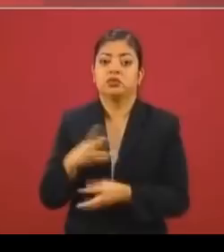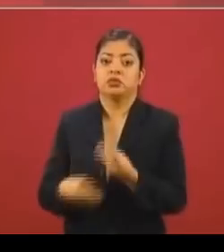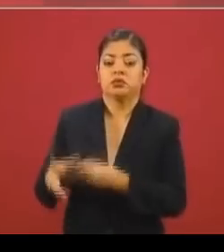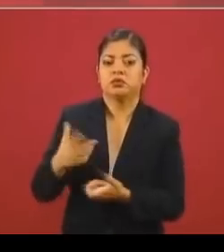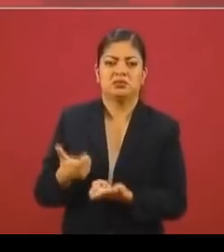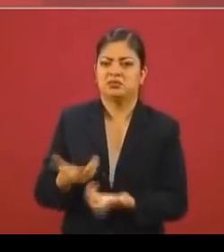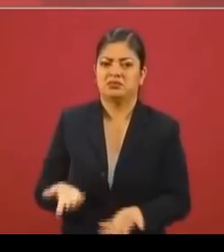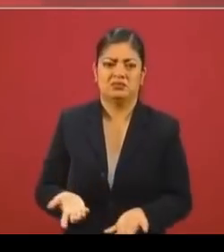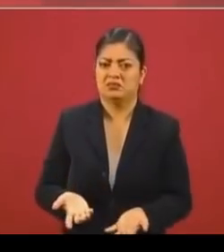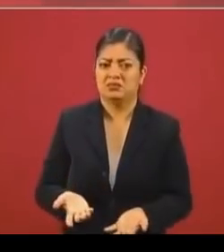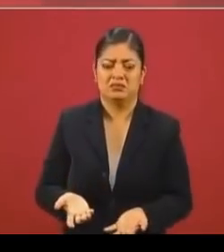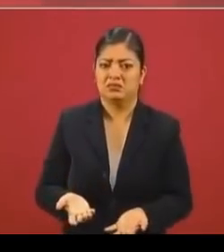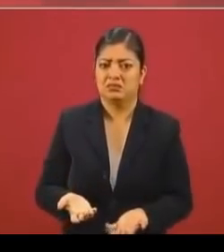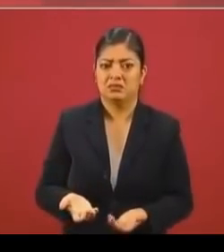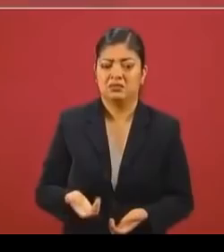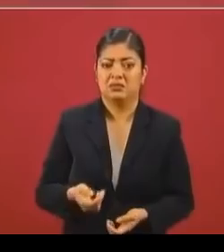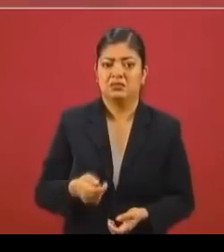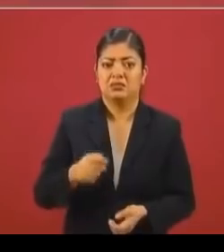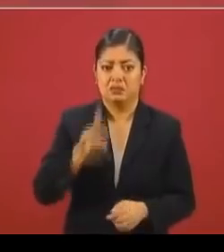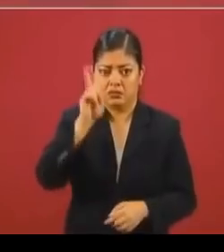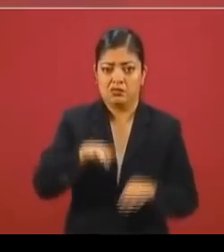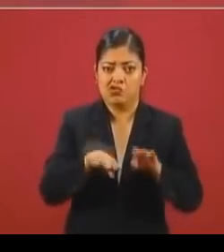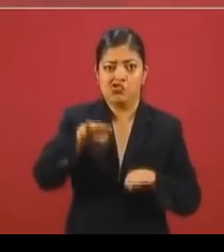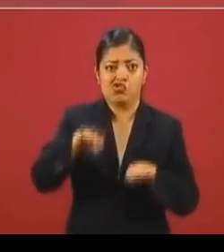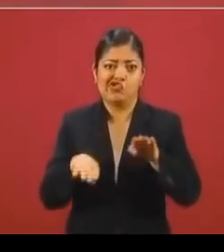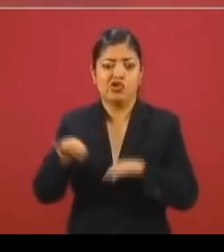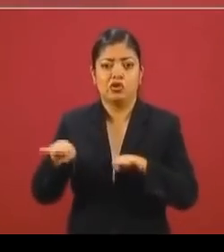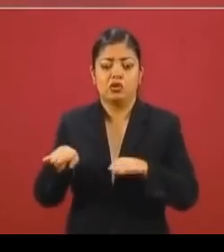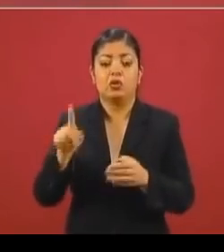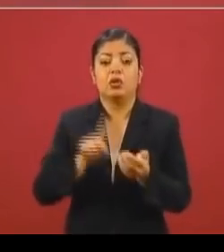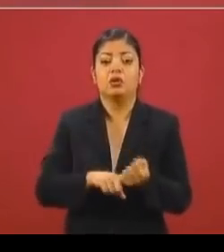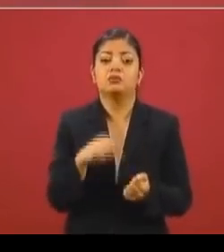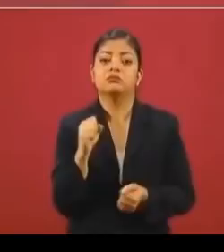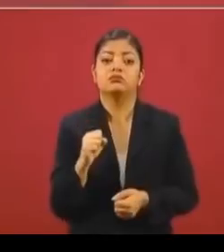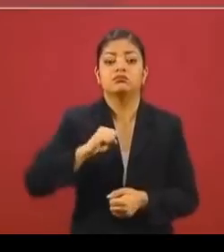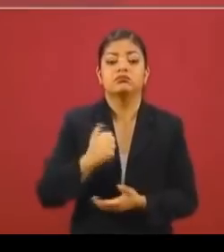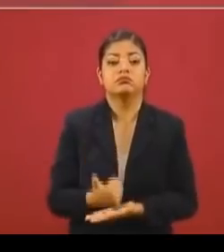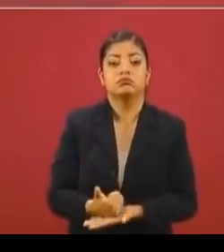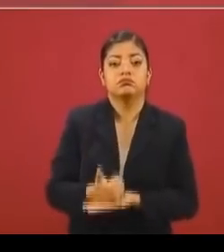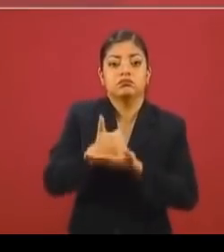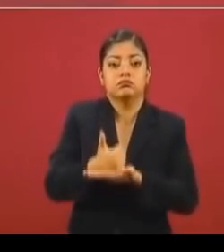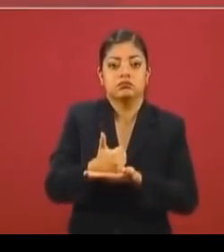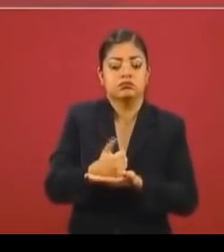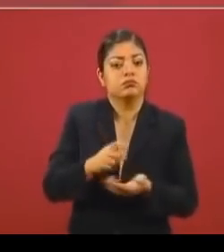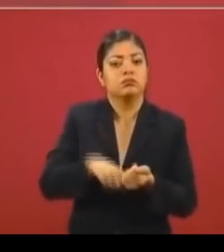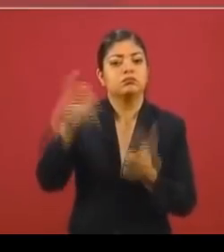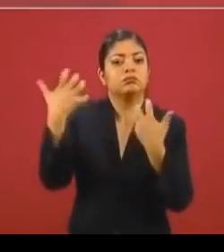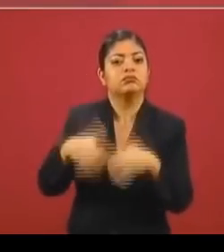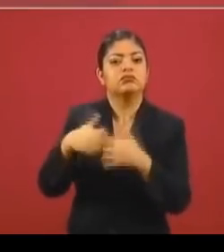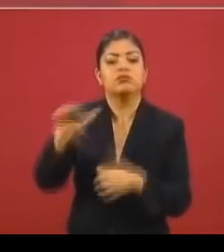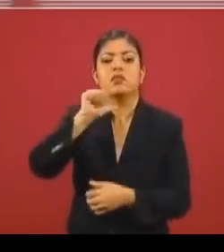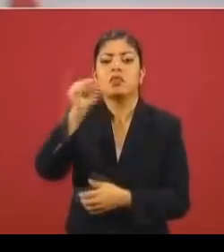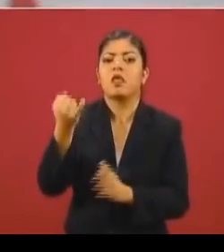No hay piso parejo cuando, por influyentismo, grandes empresas no